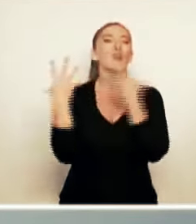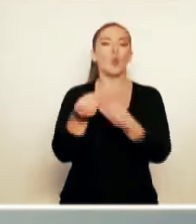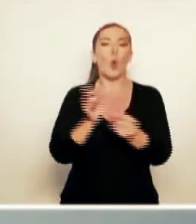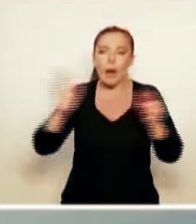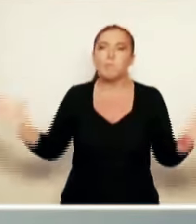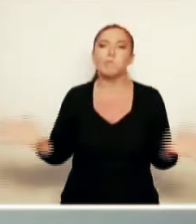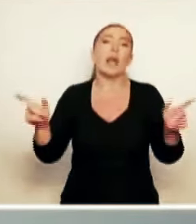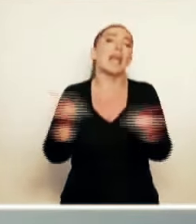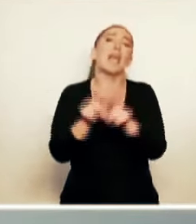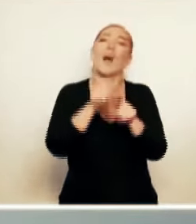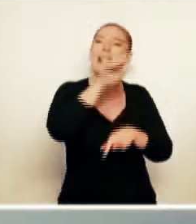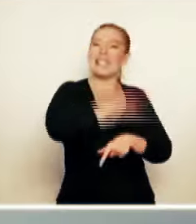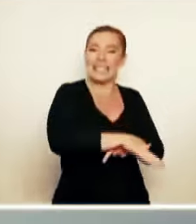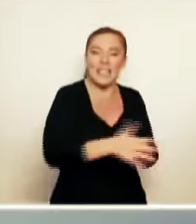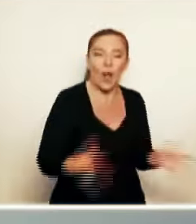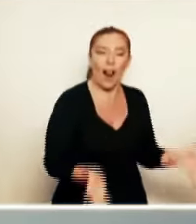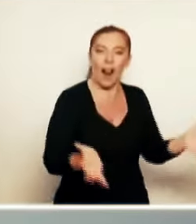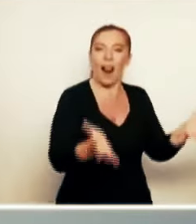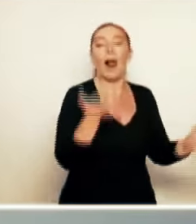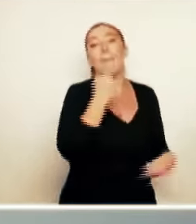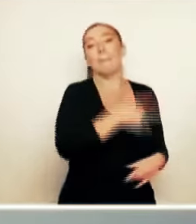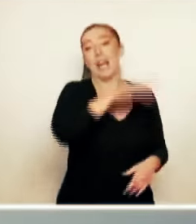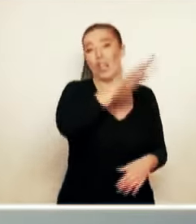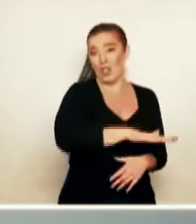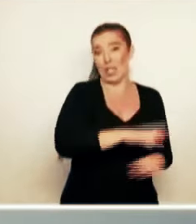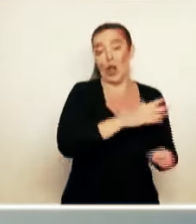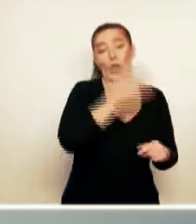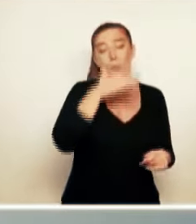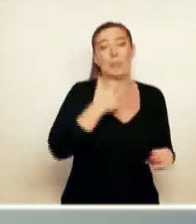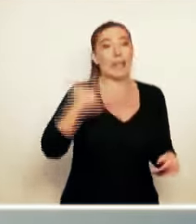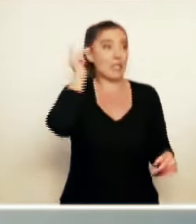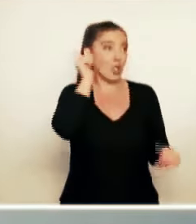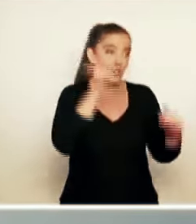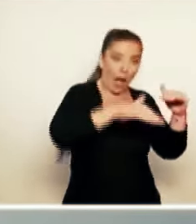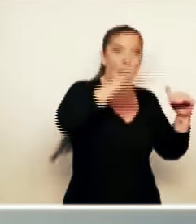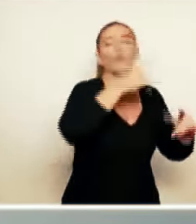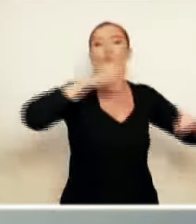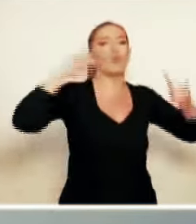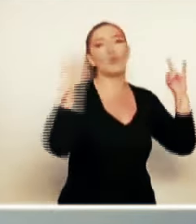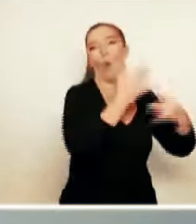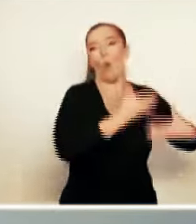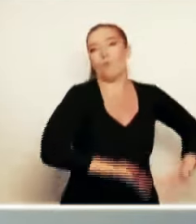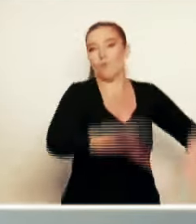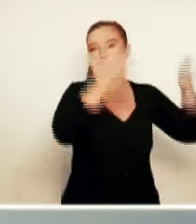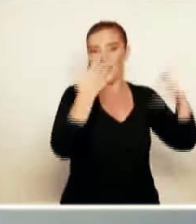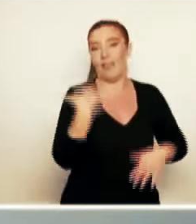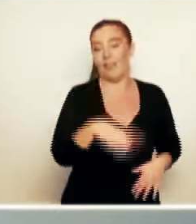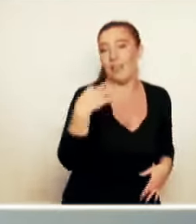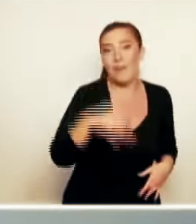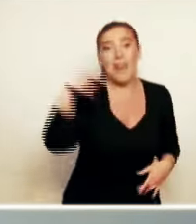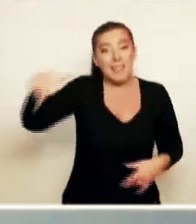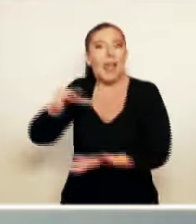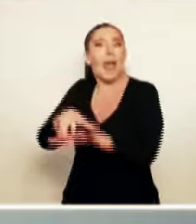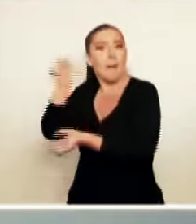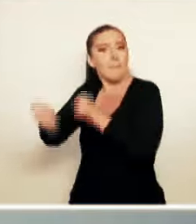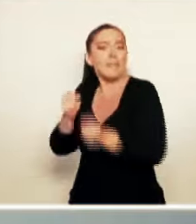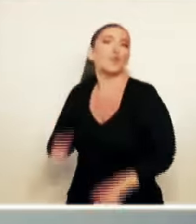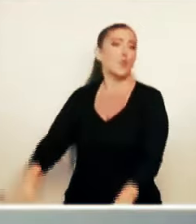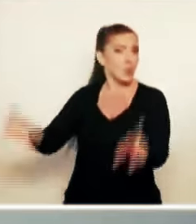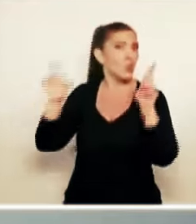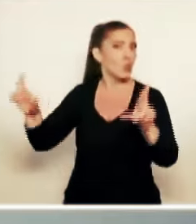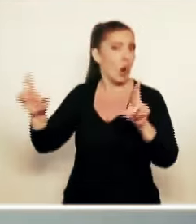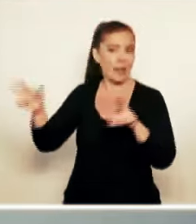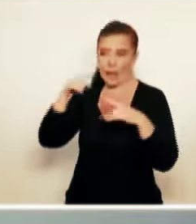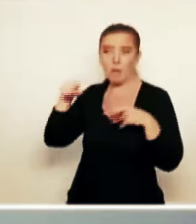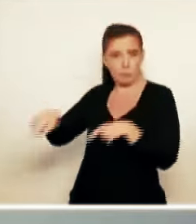vos promovés a un chico, pero el chico cuando cumple la mayoría de edad se tiene que arreglar solo. Y estas son empresas que han, afortunadamente